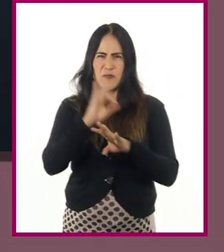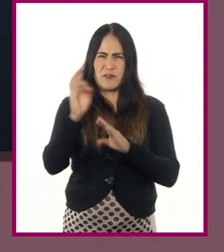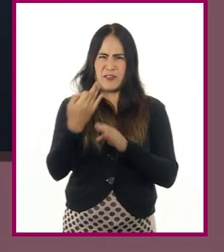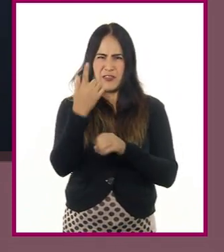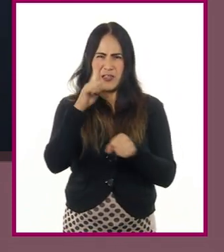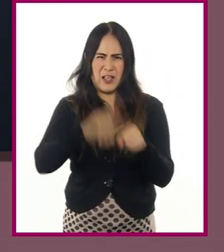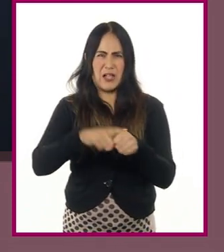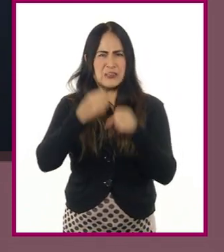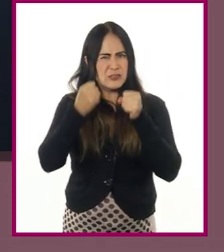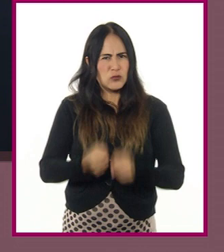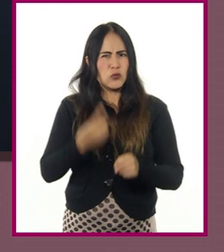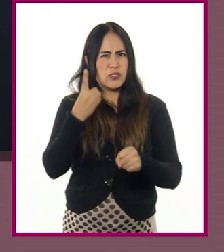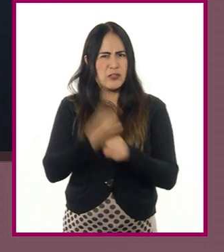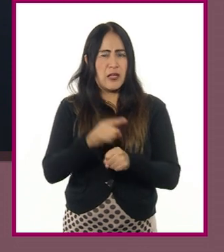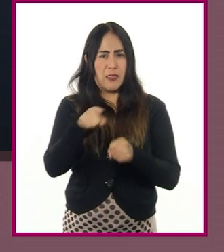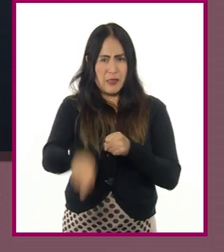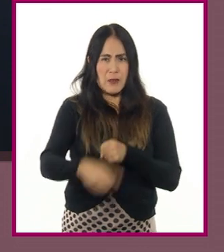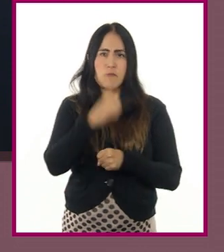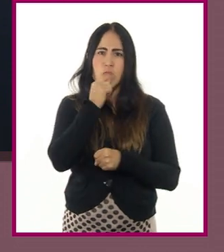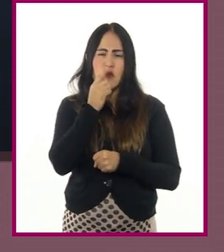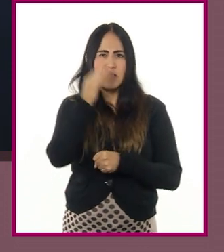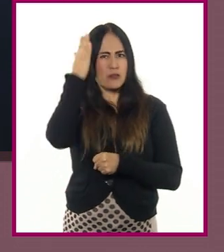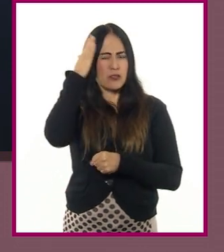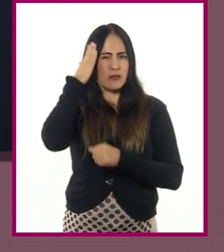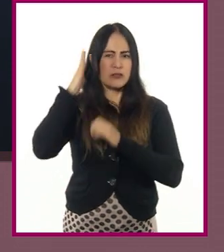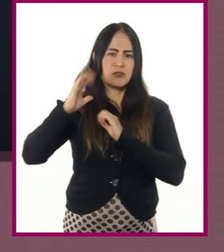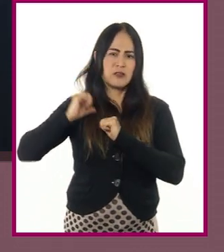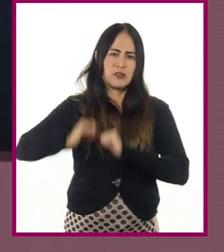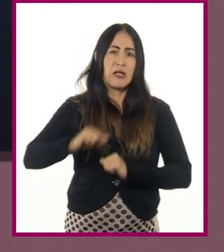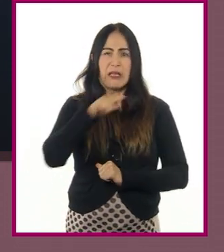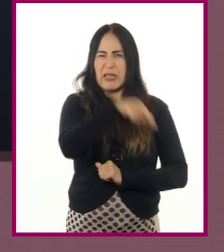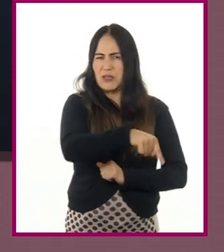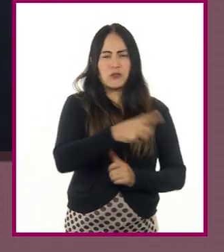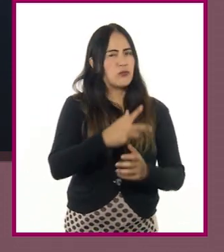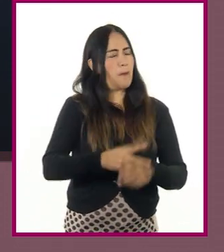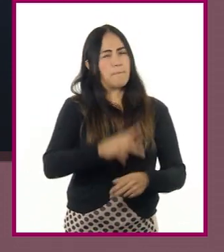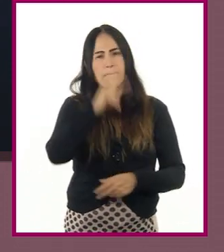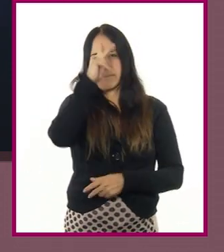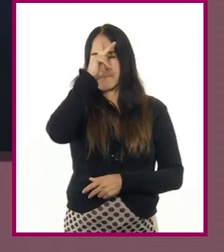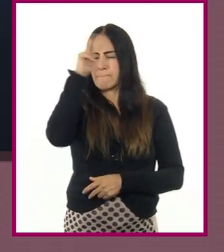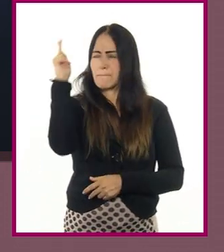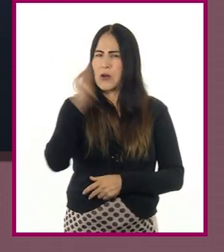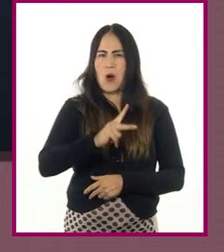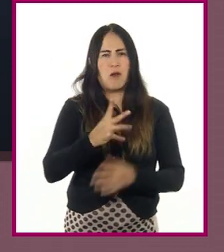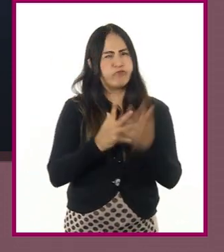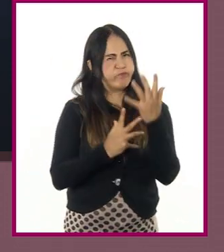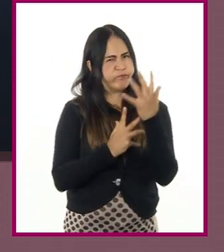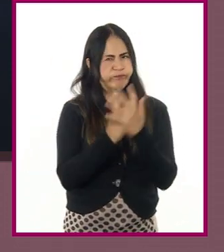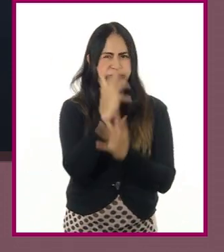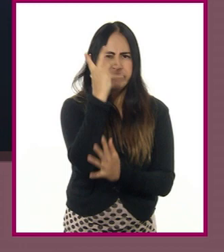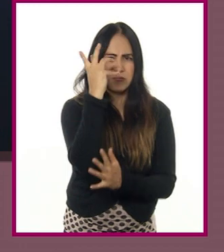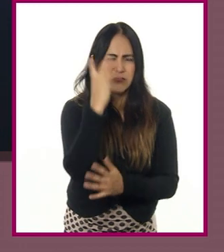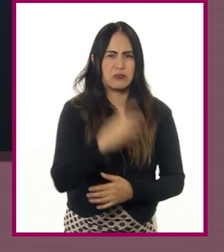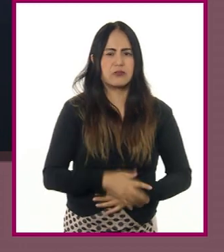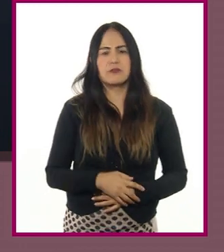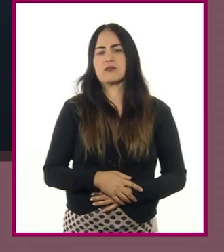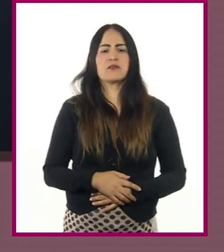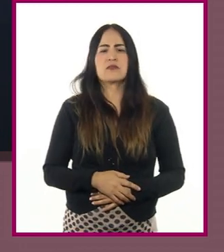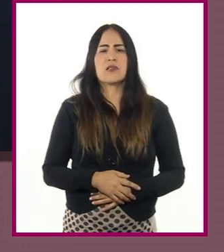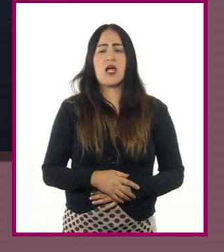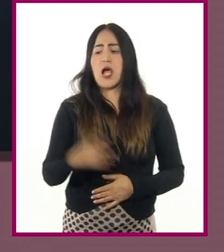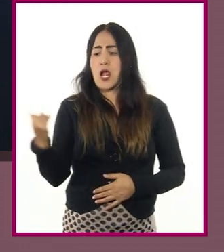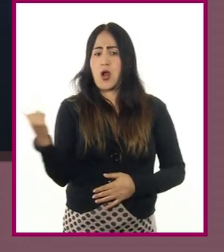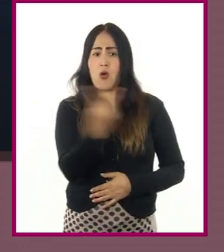el propio agente de la Federal de Seguridad dice: estos cuates se pasaron. No solamente macanearon a los estudiantes